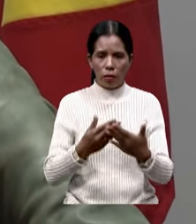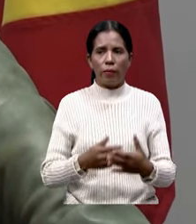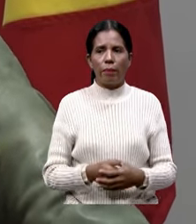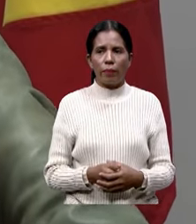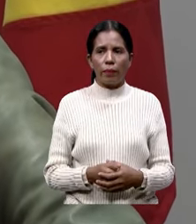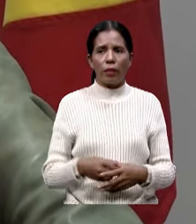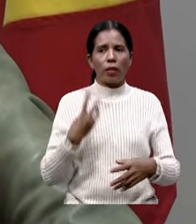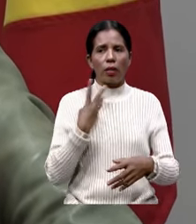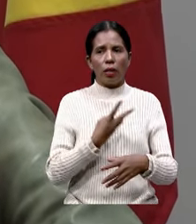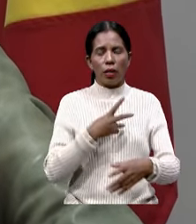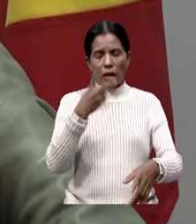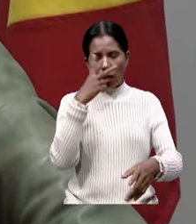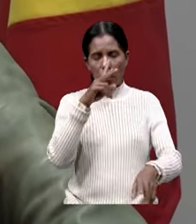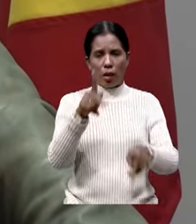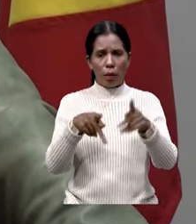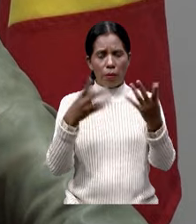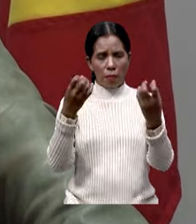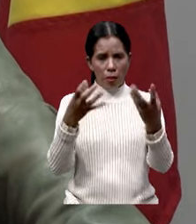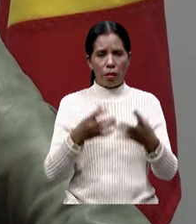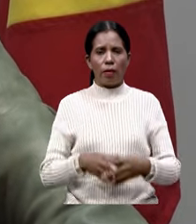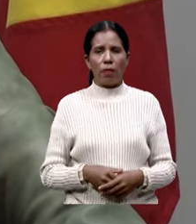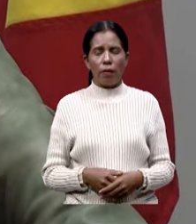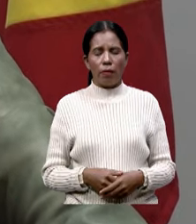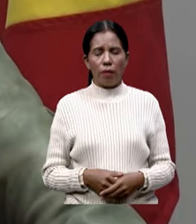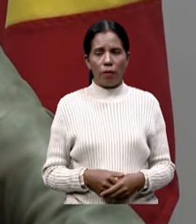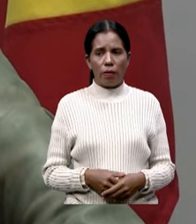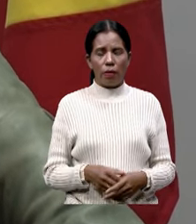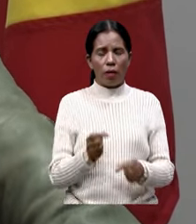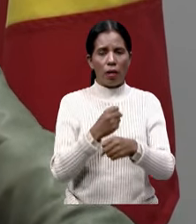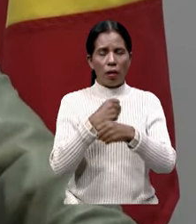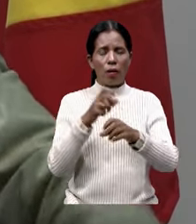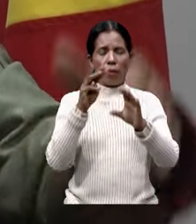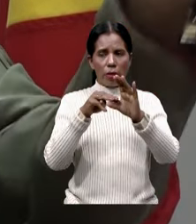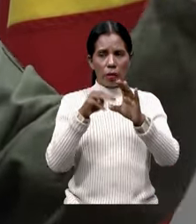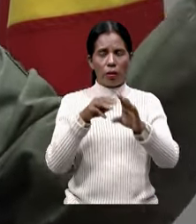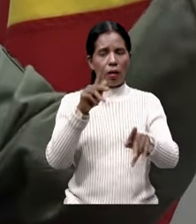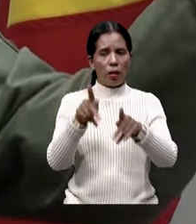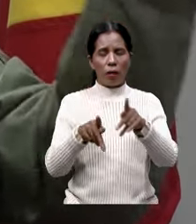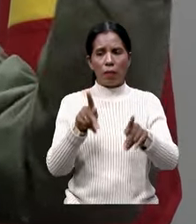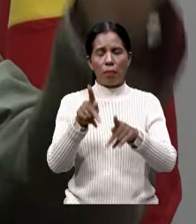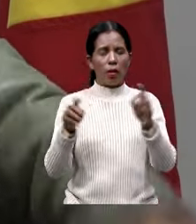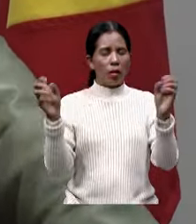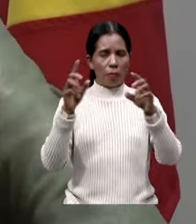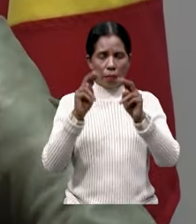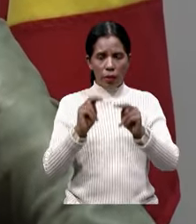debe estar la población barak. Entonces, halo mercado. Entonces, hemos la precisión de la